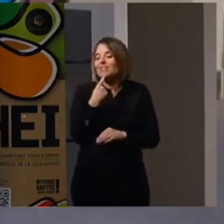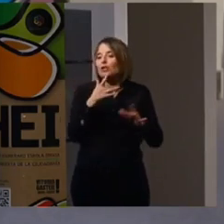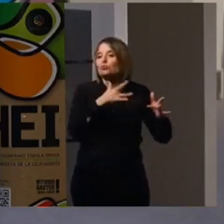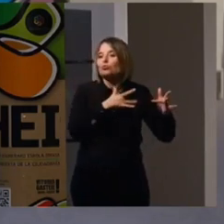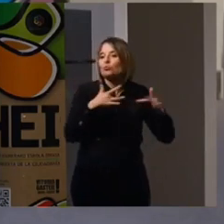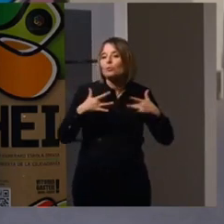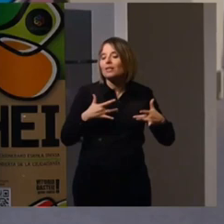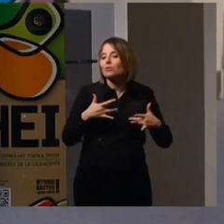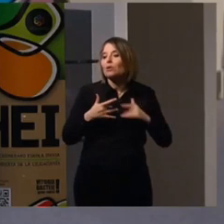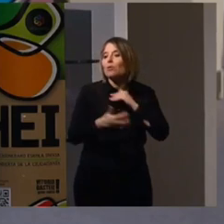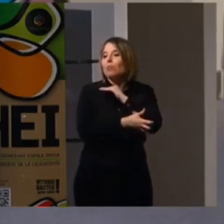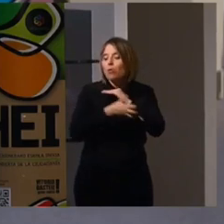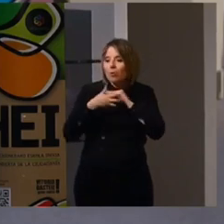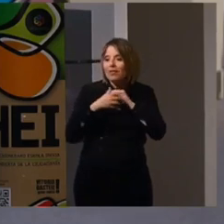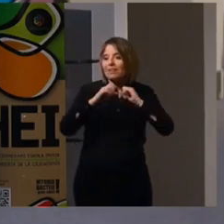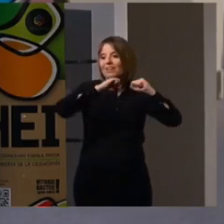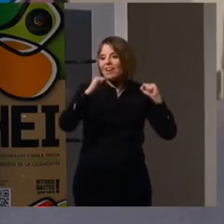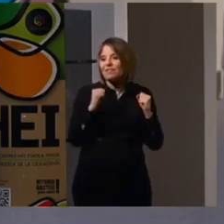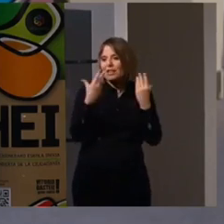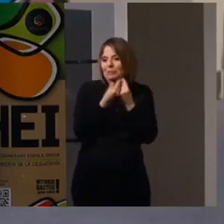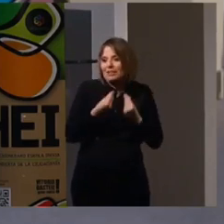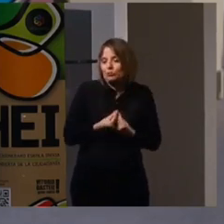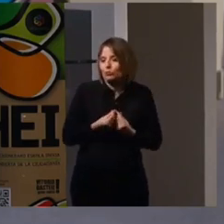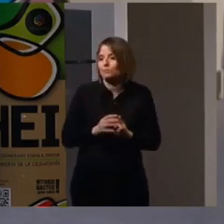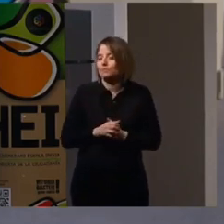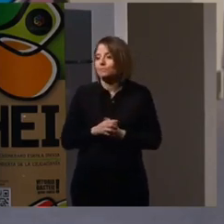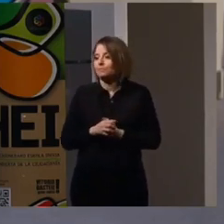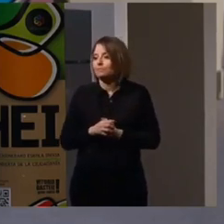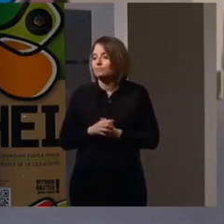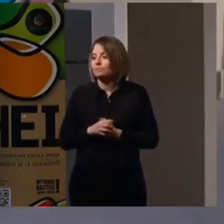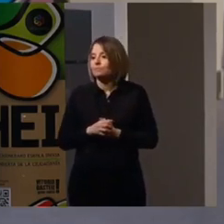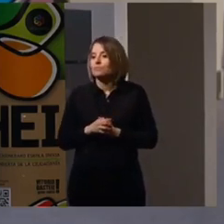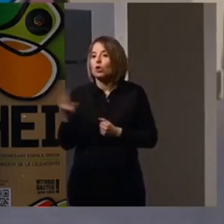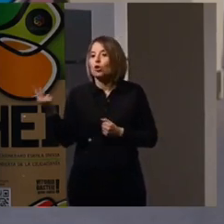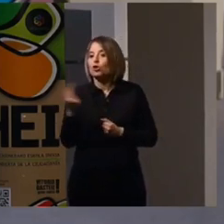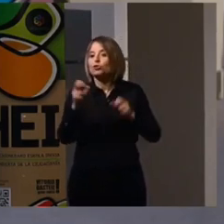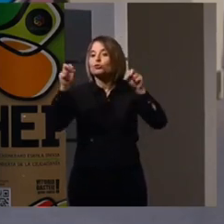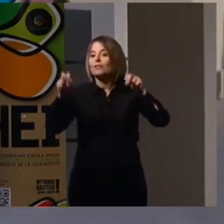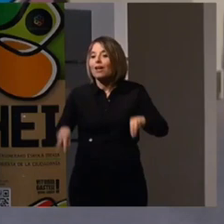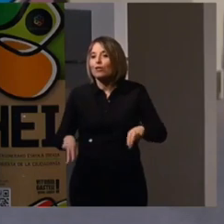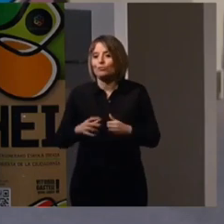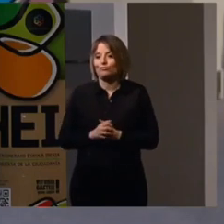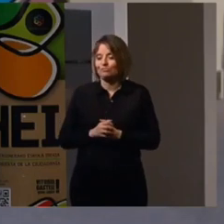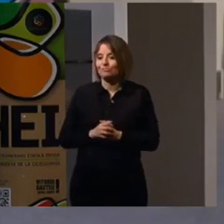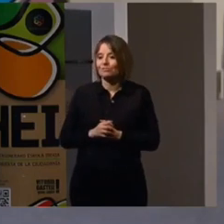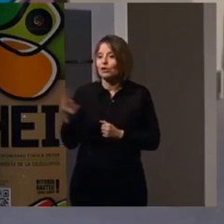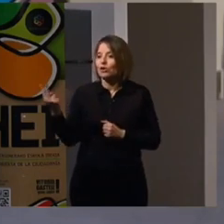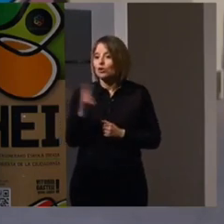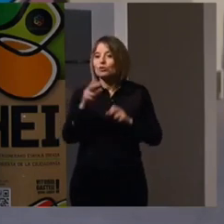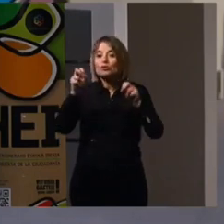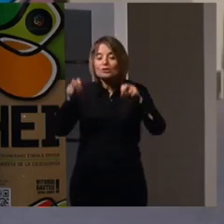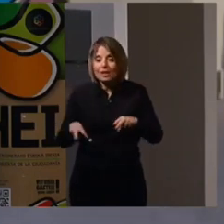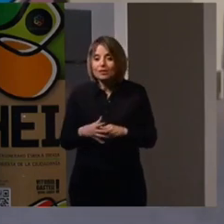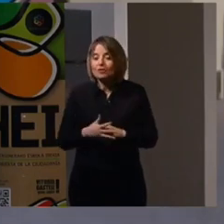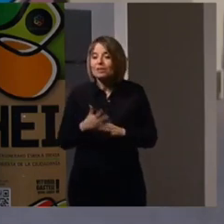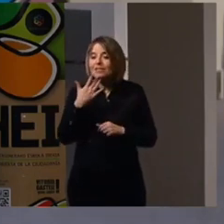la provocaban la pobreza y el hacinamiento. Pues lo cierto es que tenían razón los dos. ¿Vale? Tenían razón los dos,